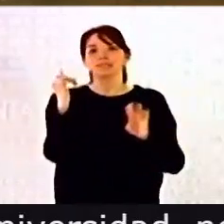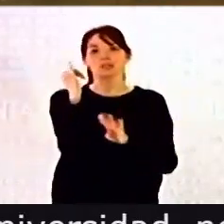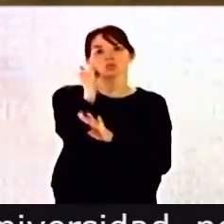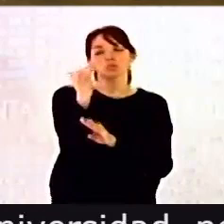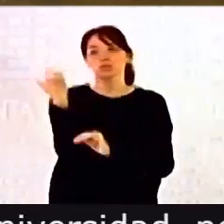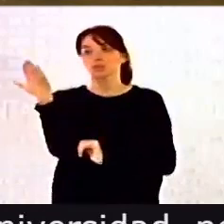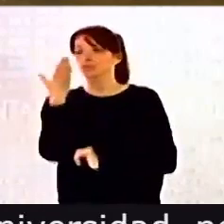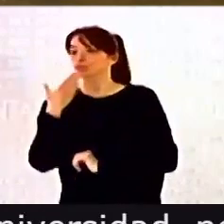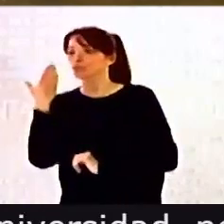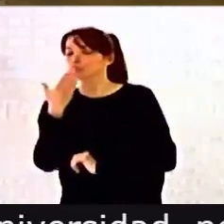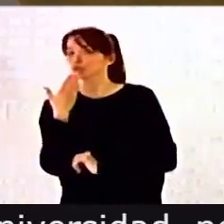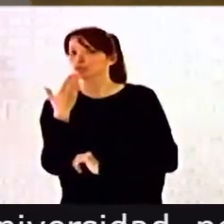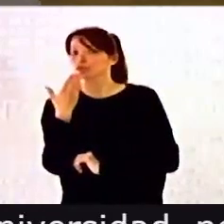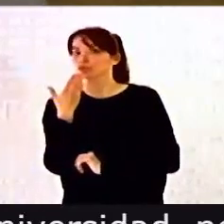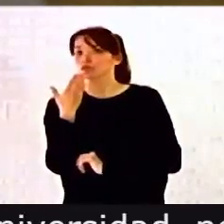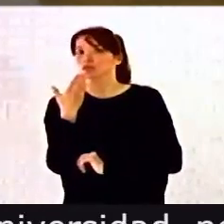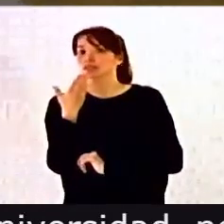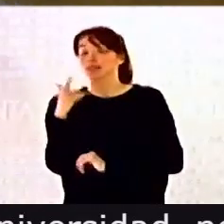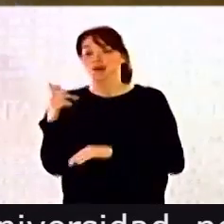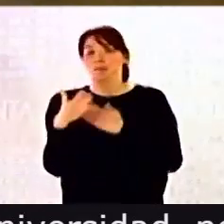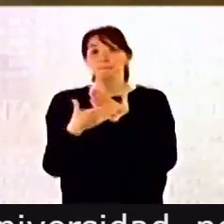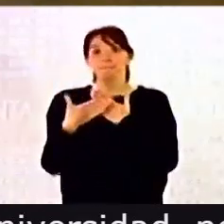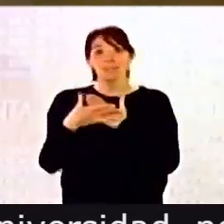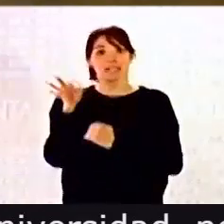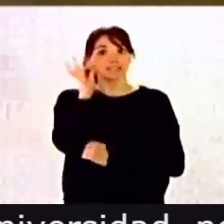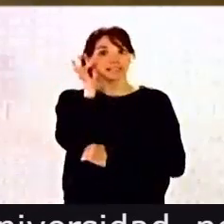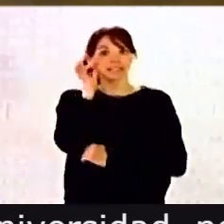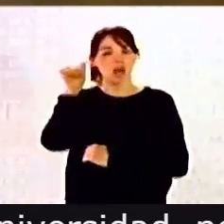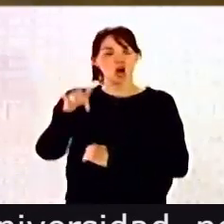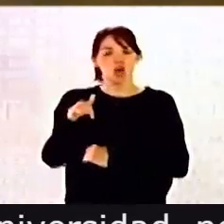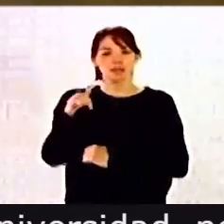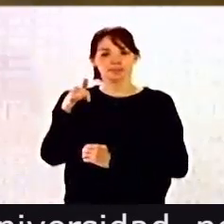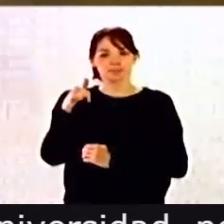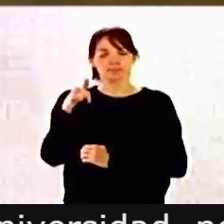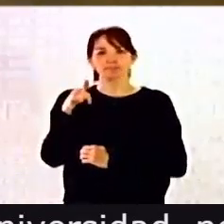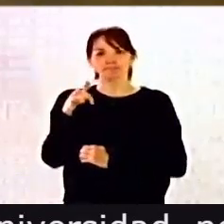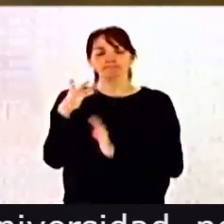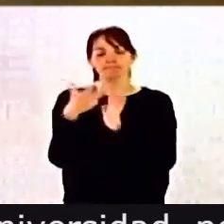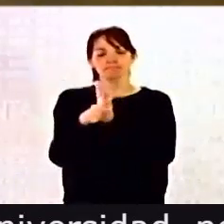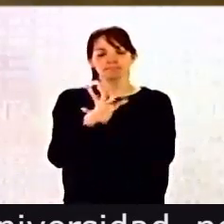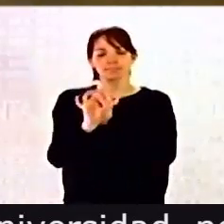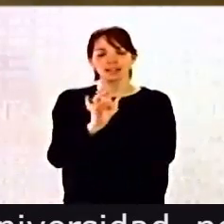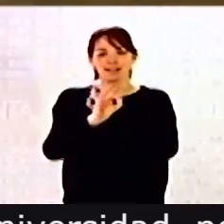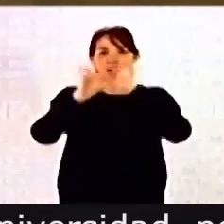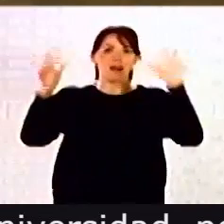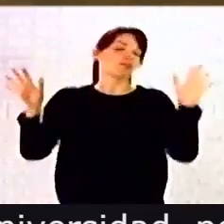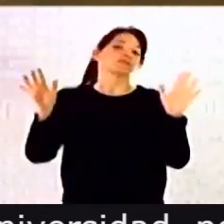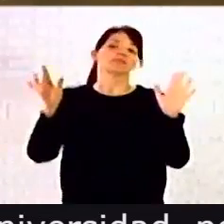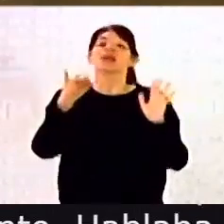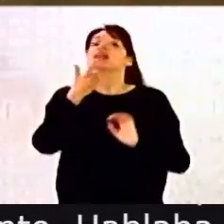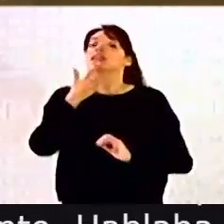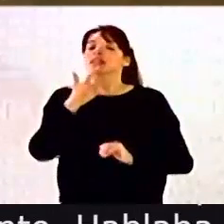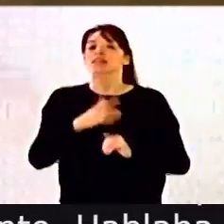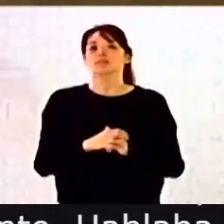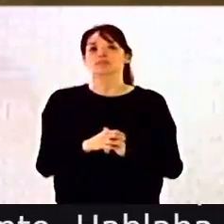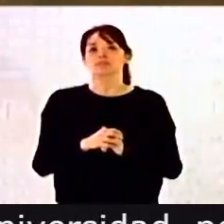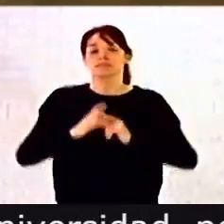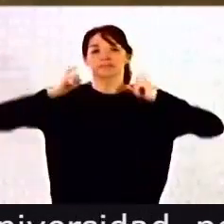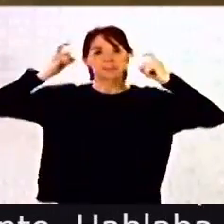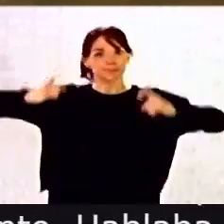universitarias, la ministra hoy era muy elocuente y hablaba de que mientras antes